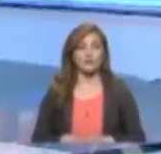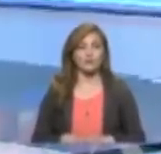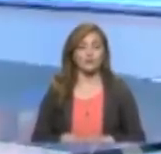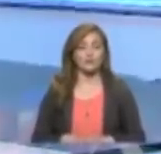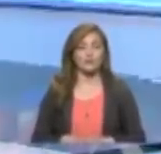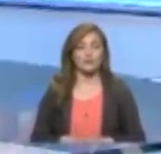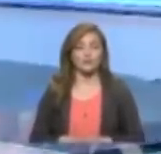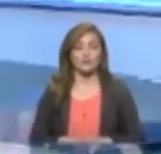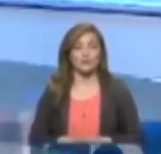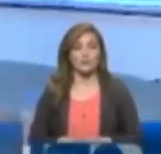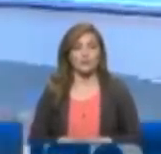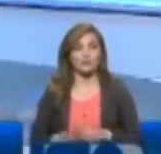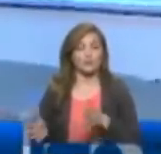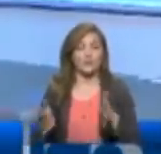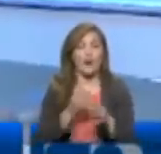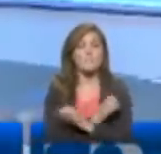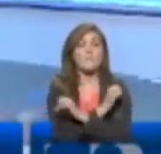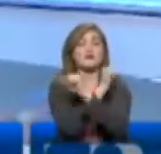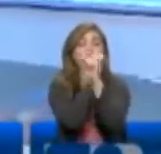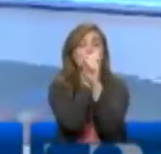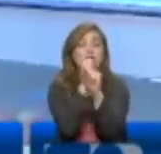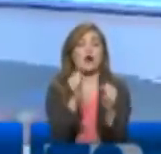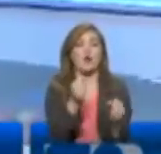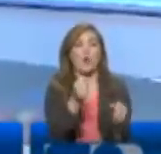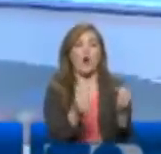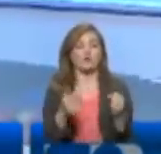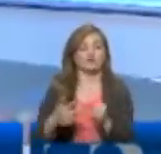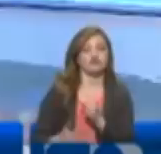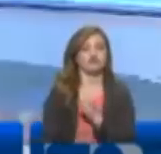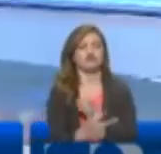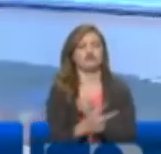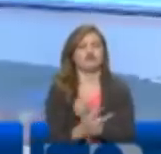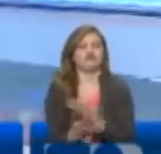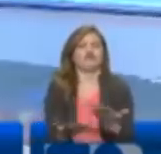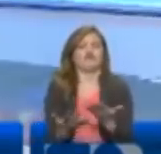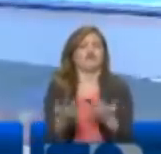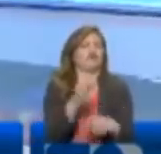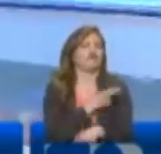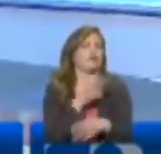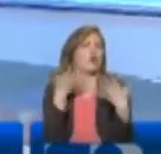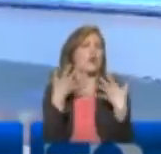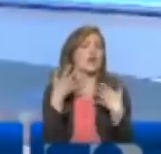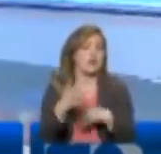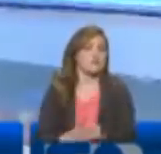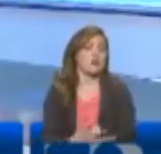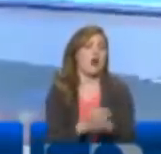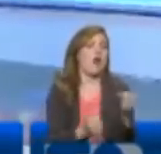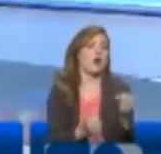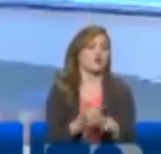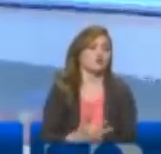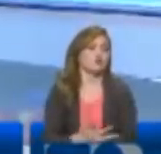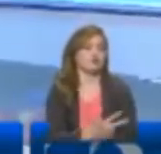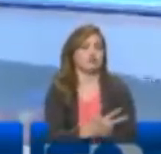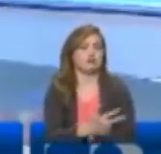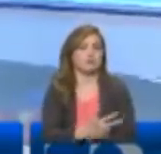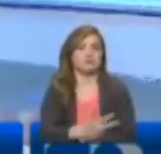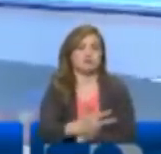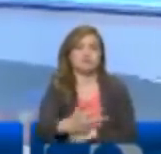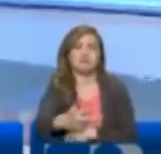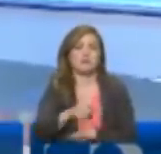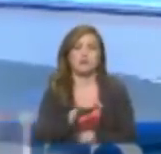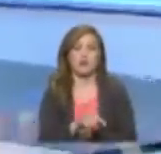un explosivo estalló esta mañana en un vehículo que estaba en el parqueadero de la universidad estatal de guayaquil varios autos resultaron